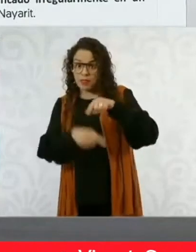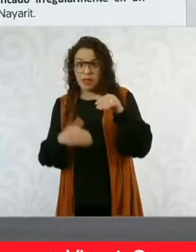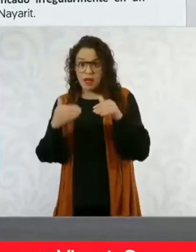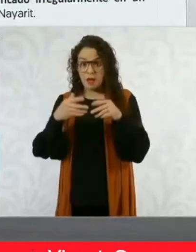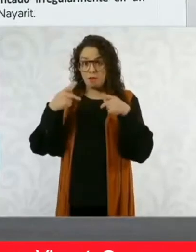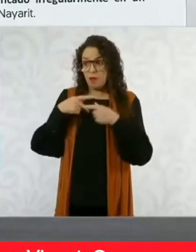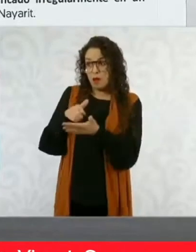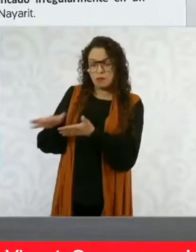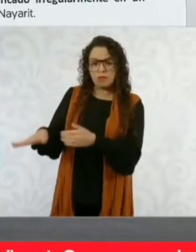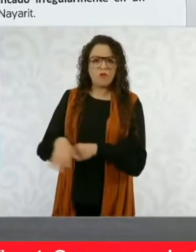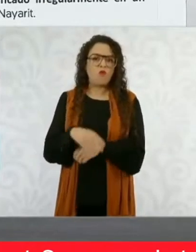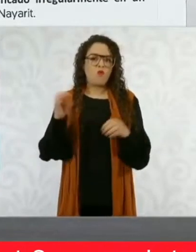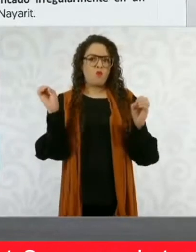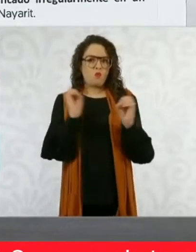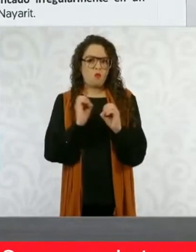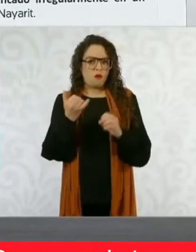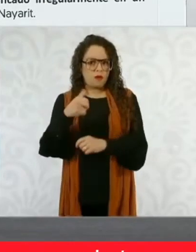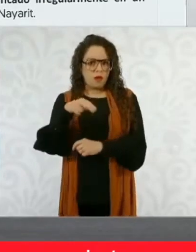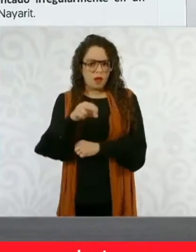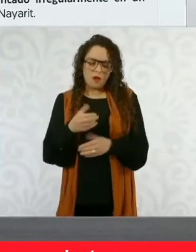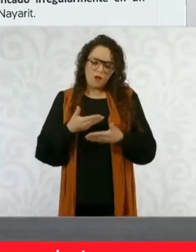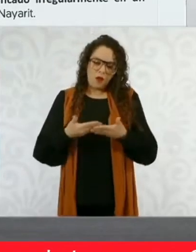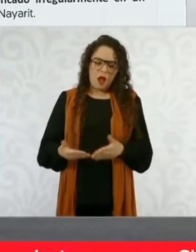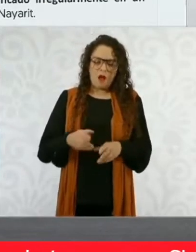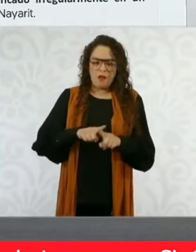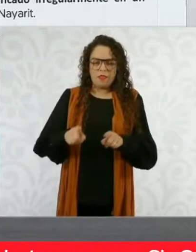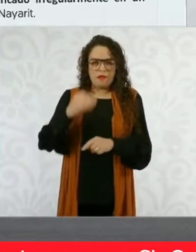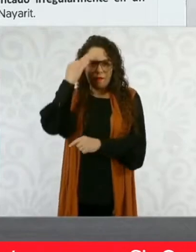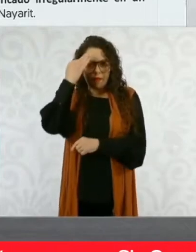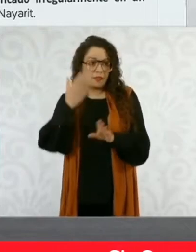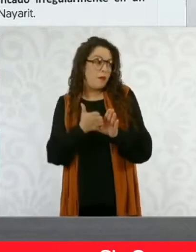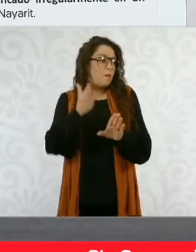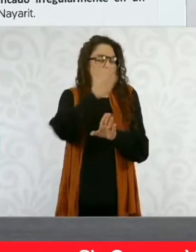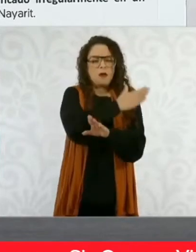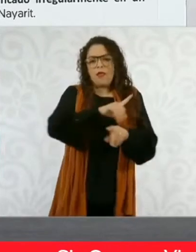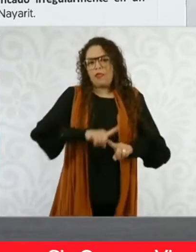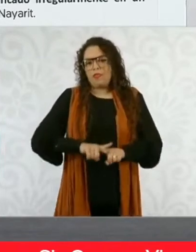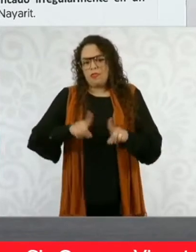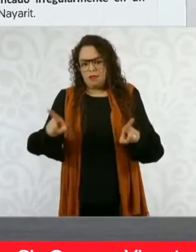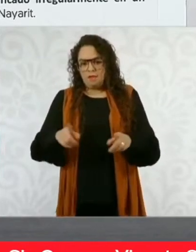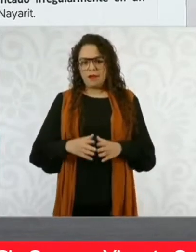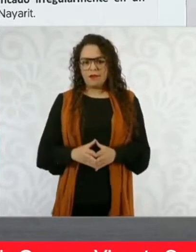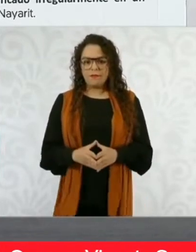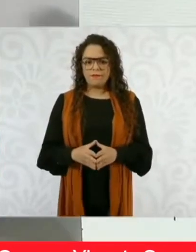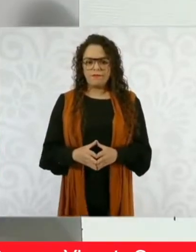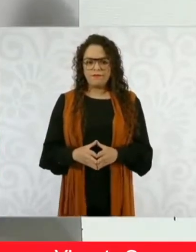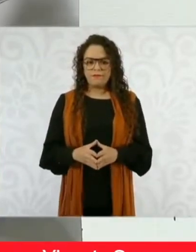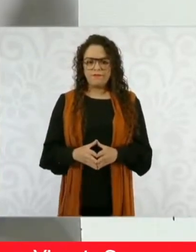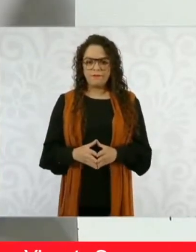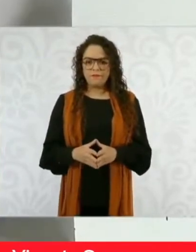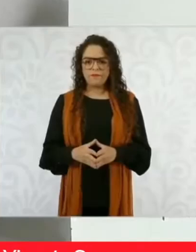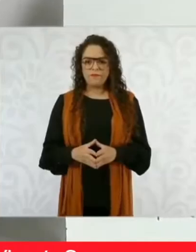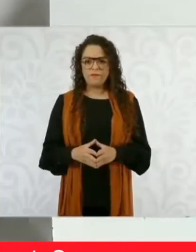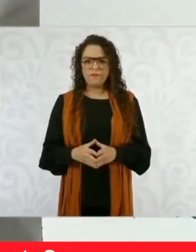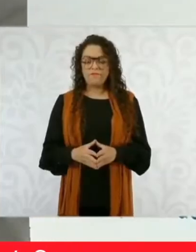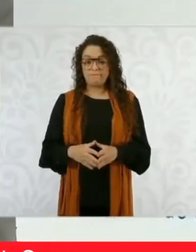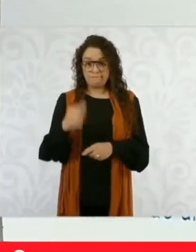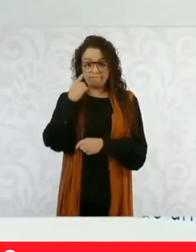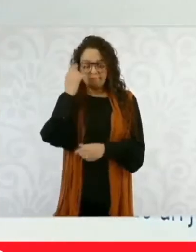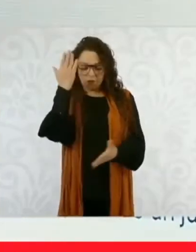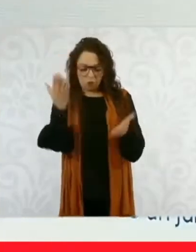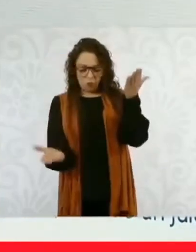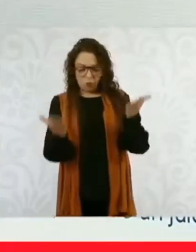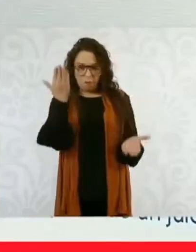estamos hablando de otras épocas. 3.600 a 4 despachos. ¿Qué pasó? Que entre